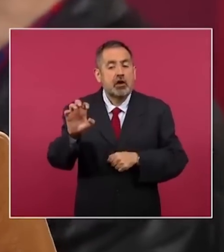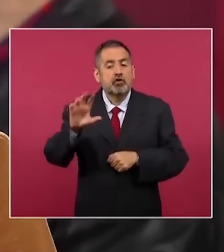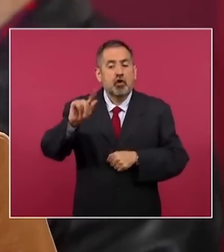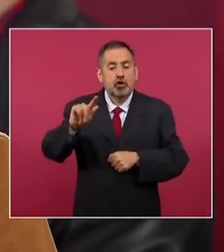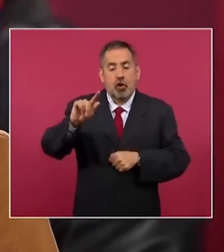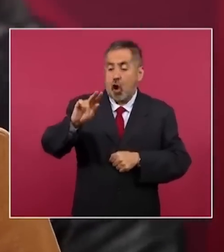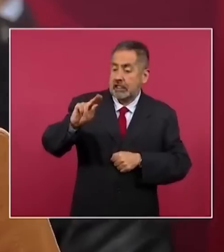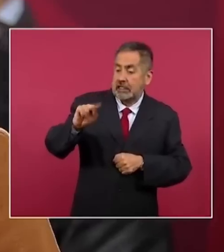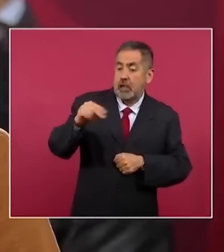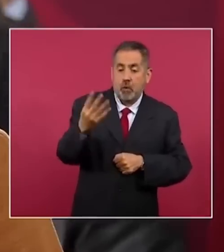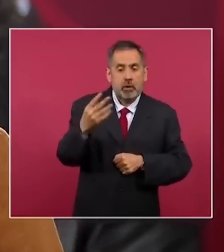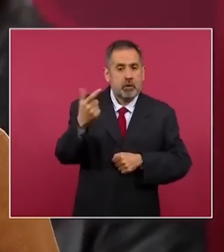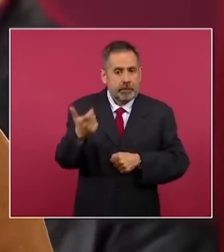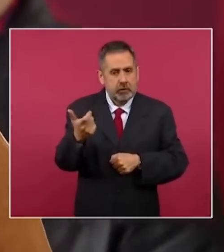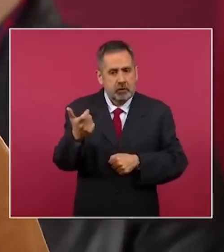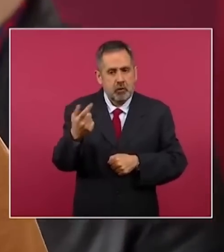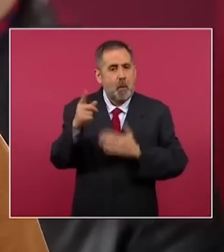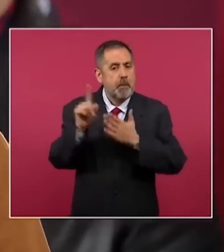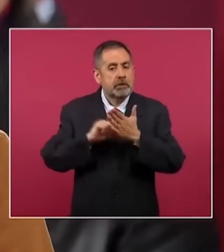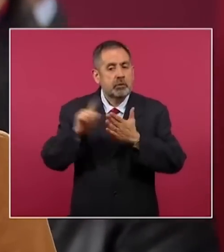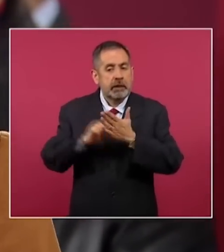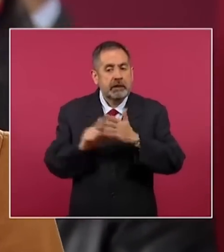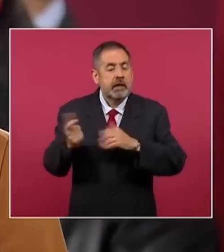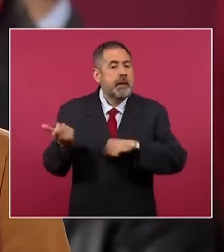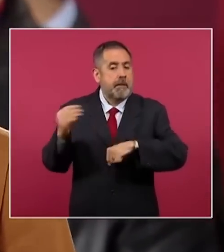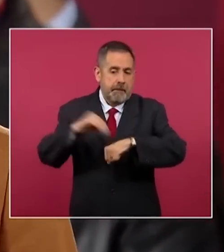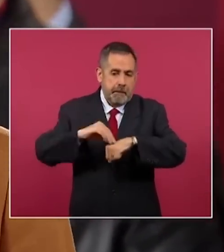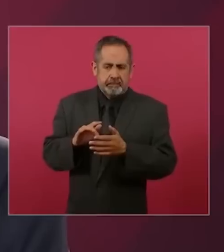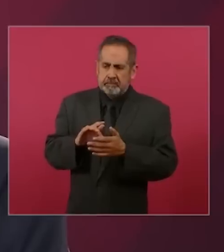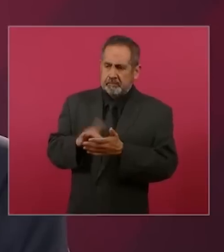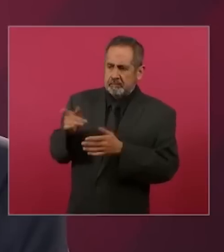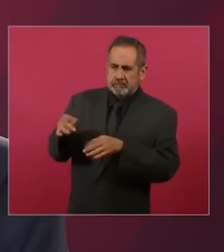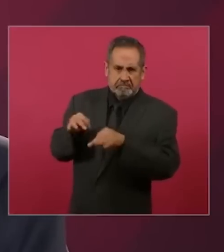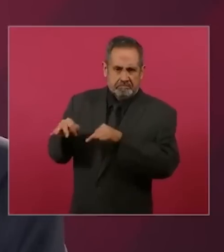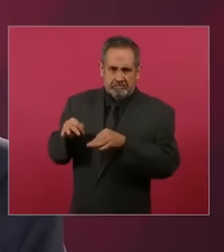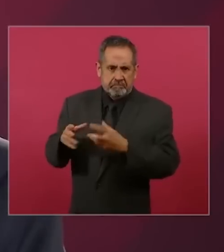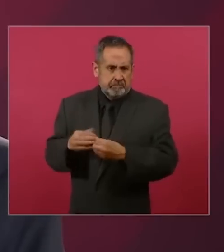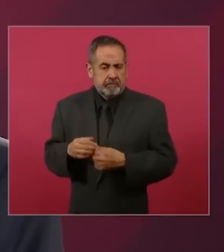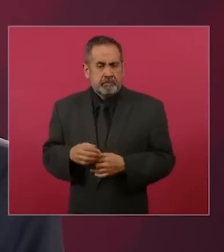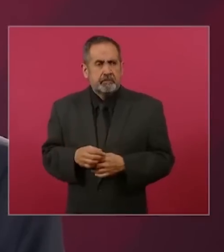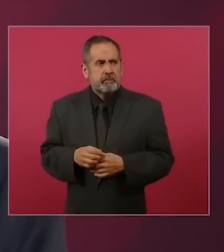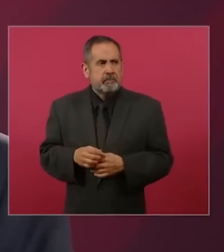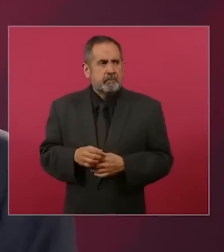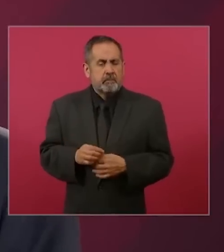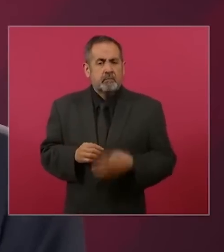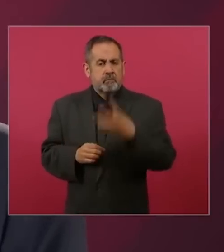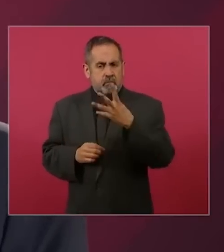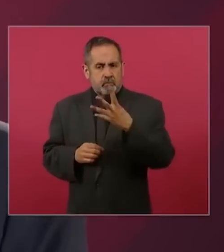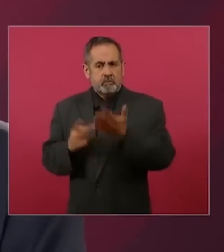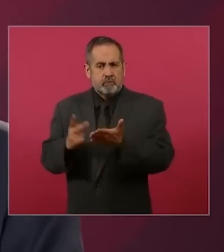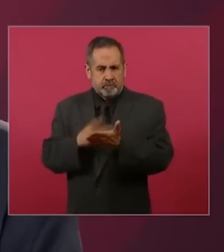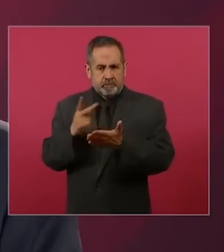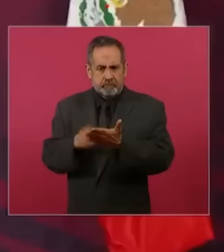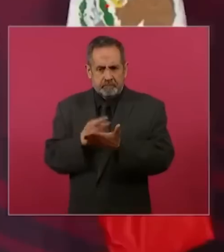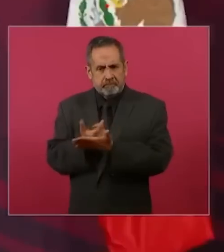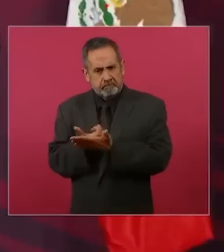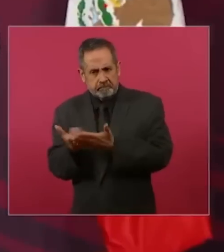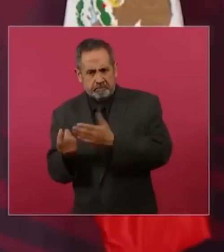1.584 pesos mensuales adicionales. Han habido 4 aumentos de salario